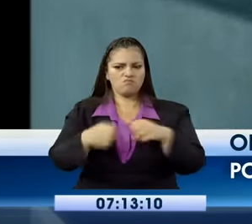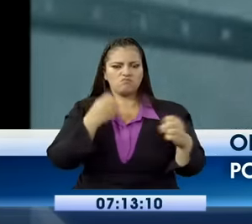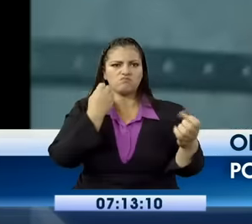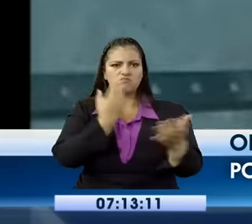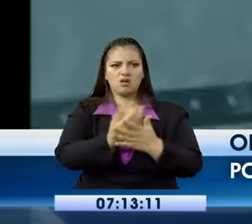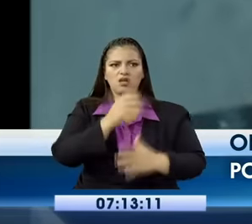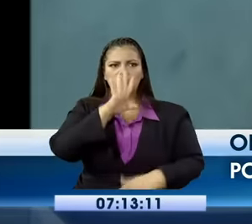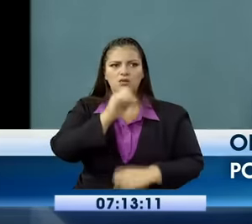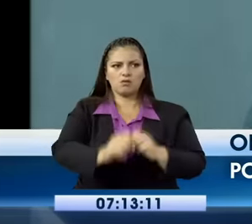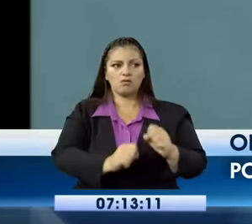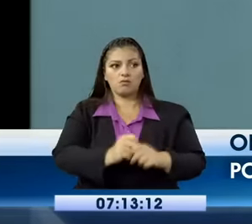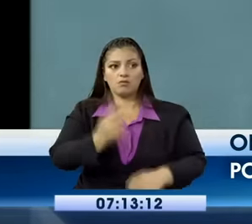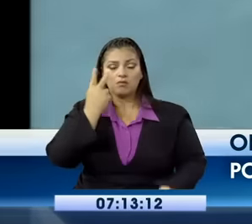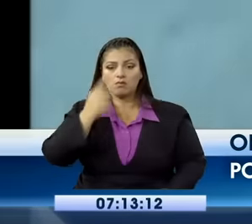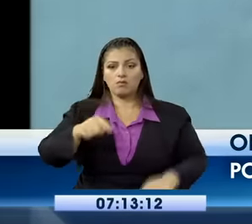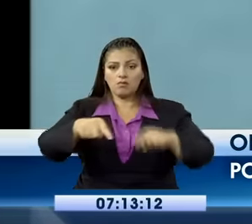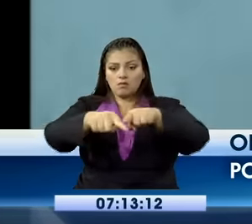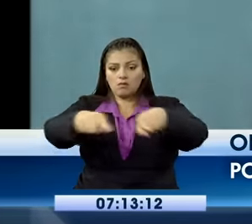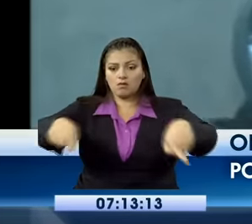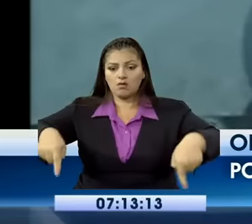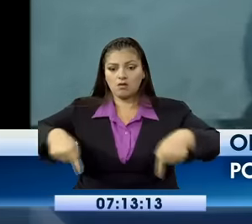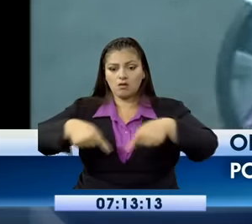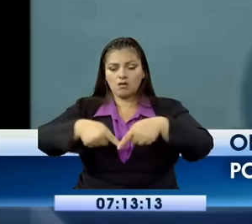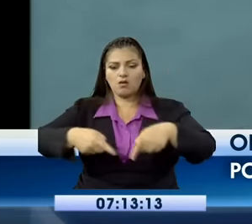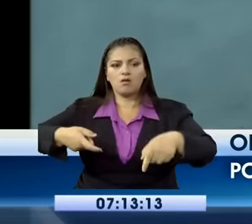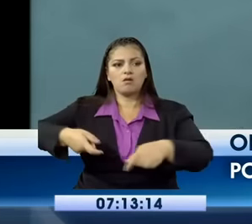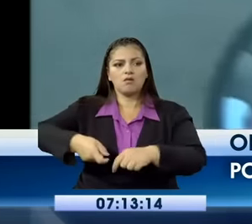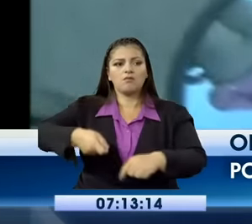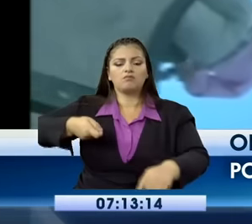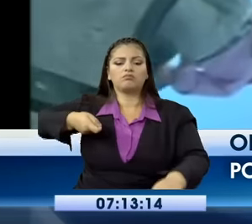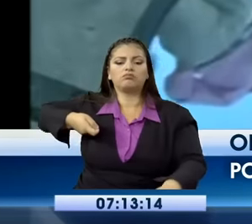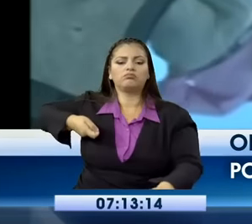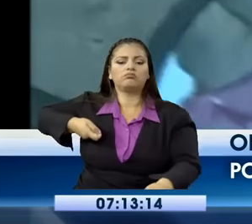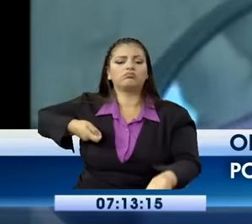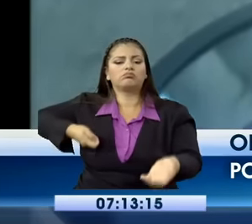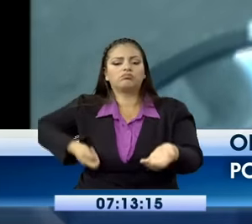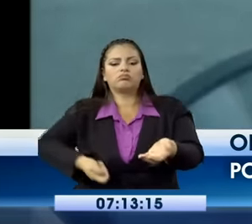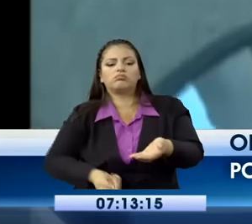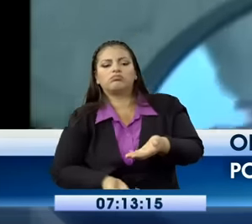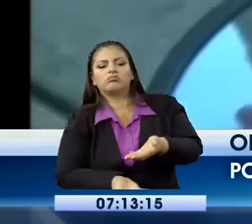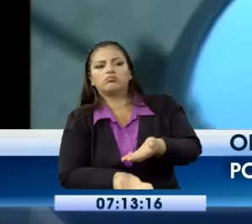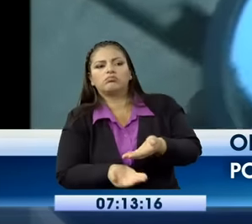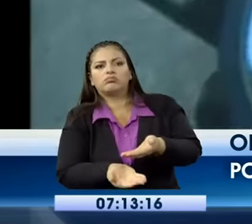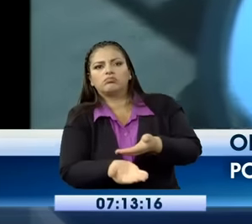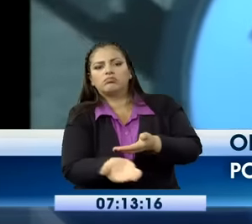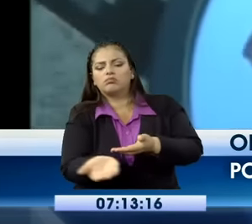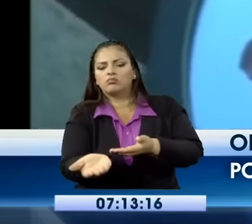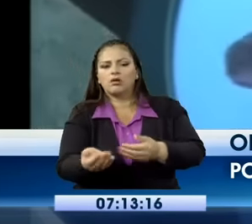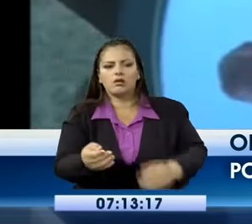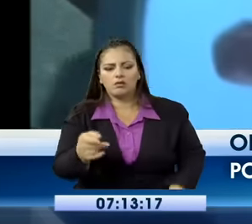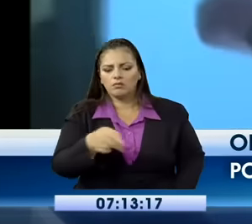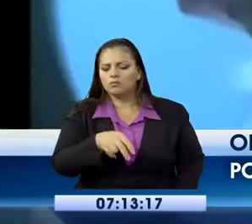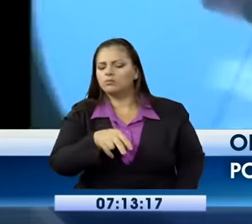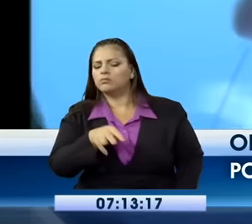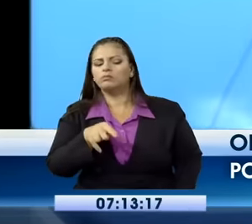espejo cónclave es el nombre de este objeto que utilizan los uniformados para percatarse aquí me estoy viendo